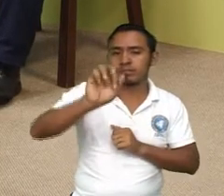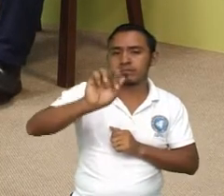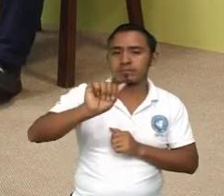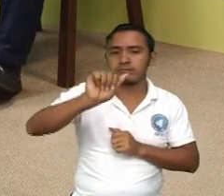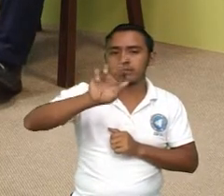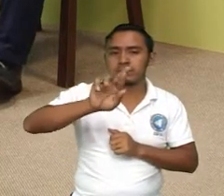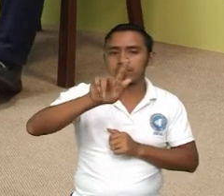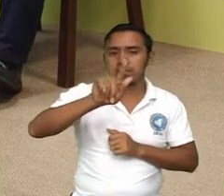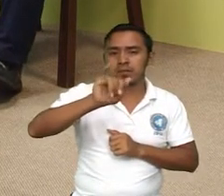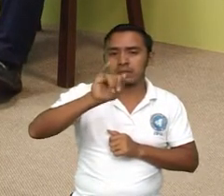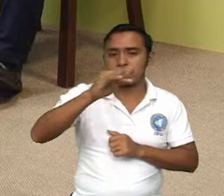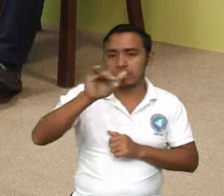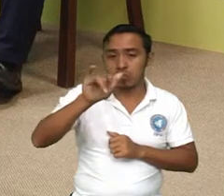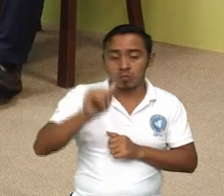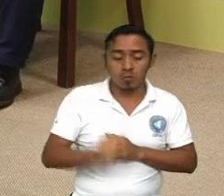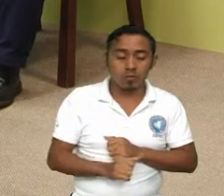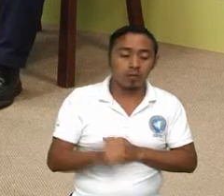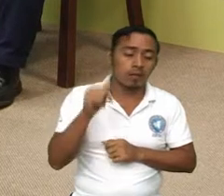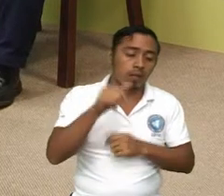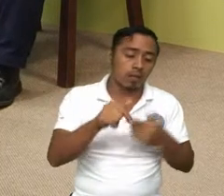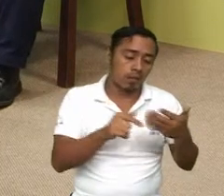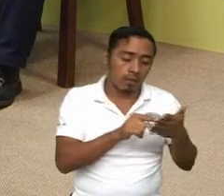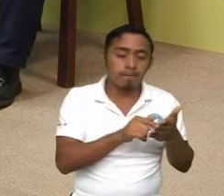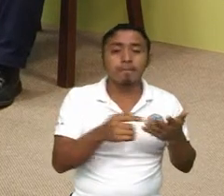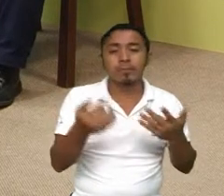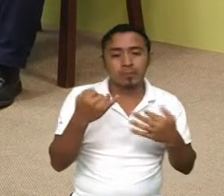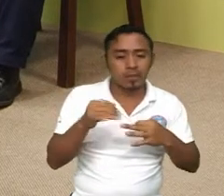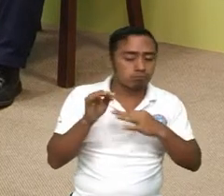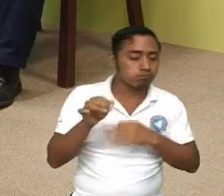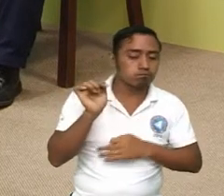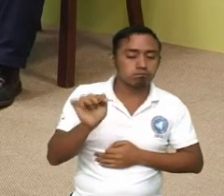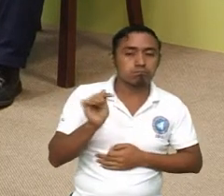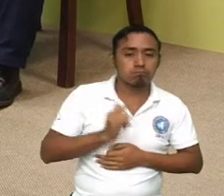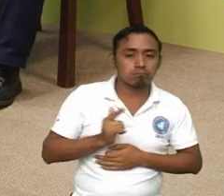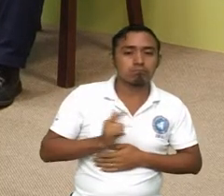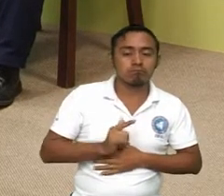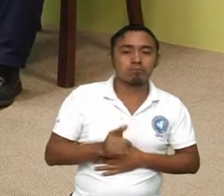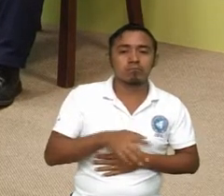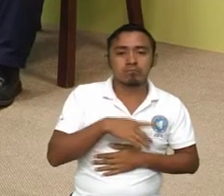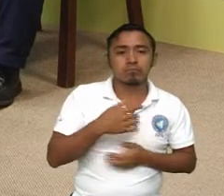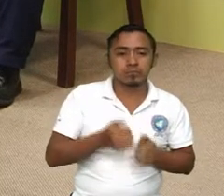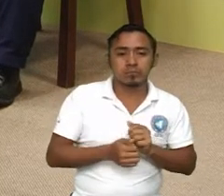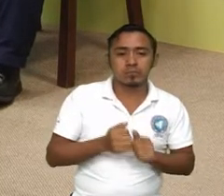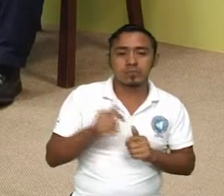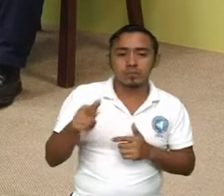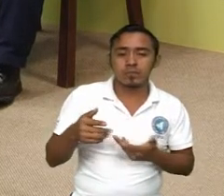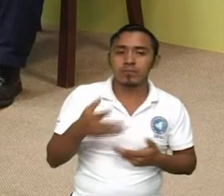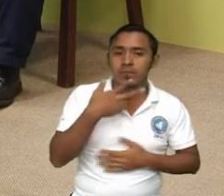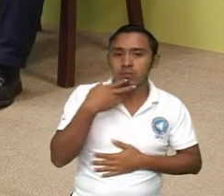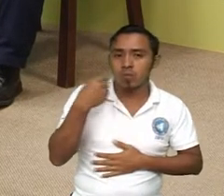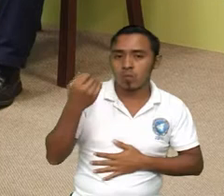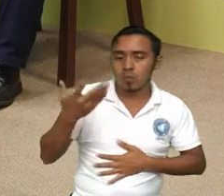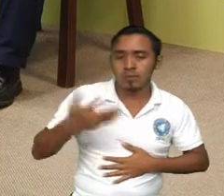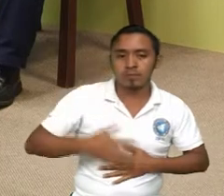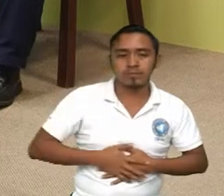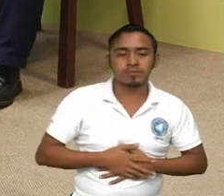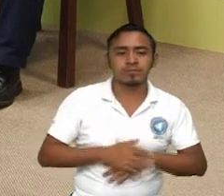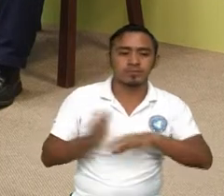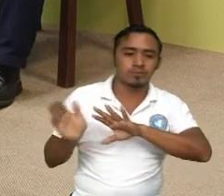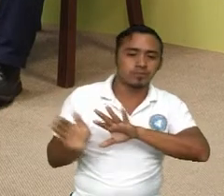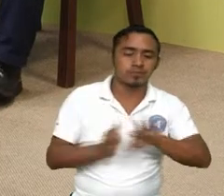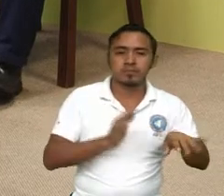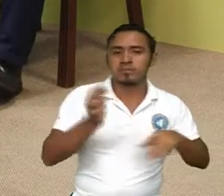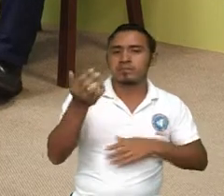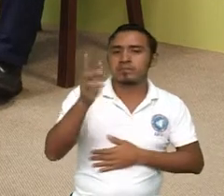entonces en este caso si tendríamos las altas sospechas de una artritis en estos casos de los jóvenes otro es la